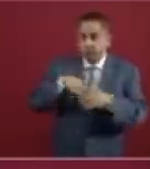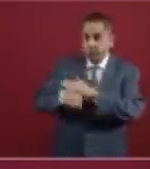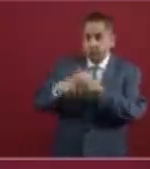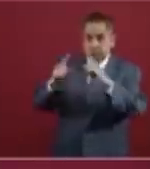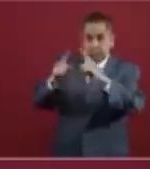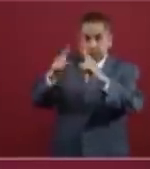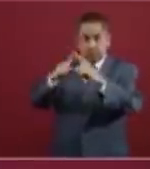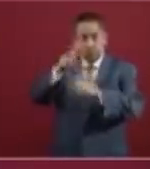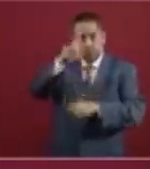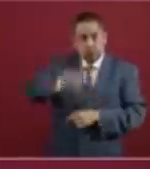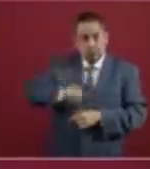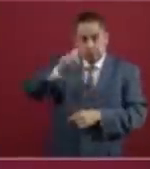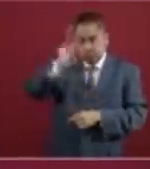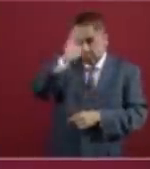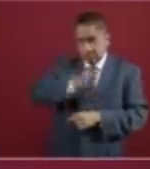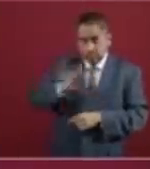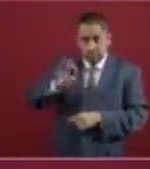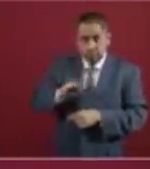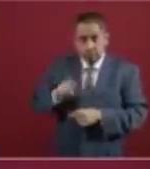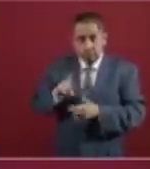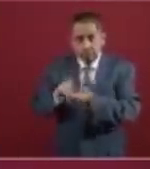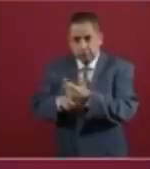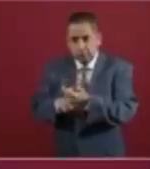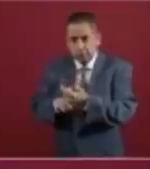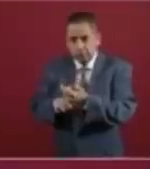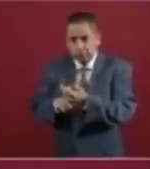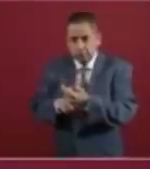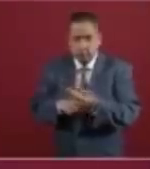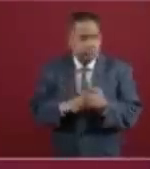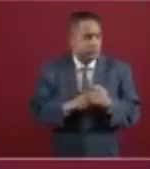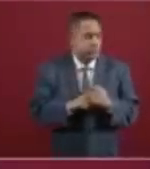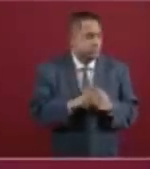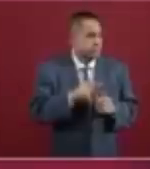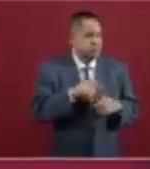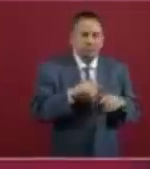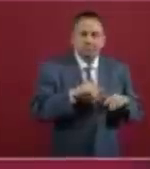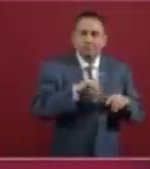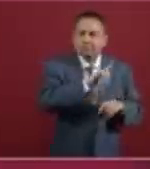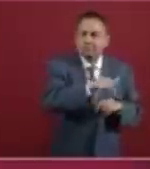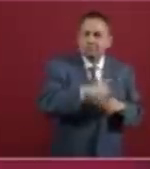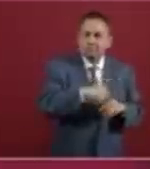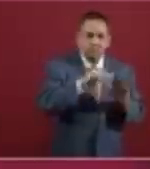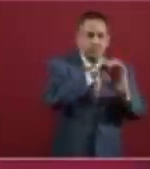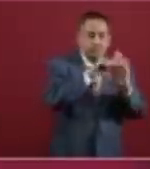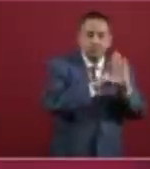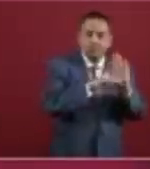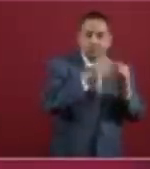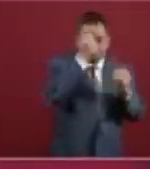los domingos y olvidar los mandamientos.